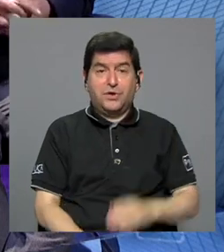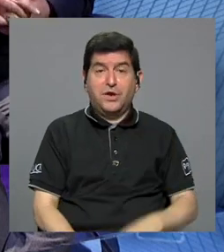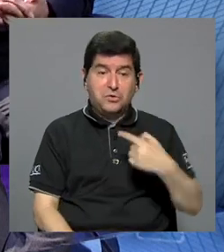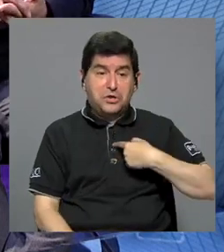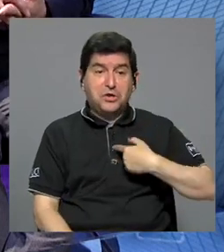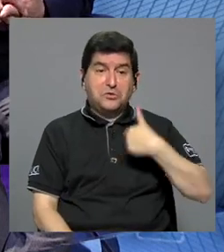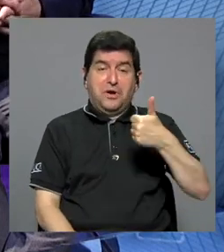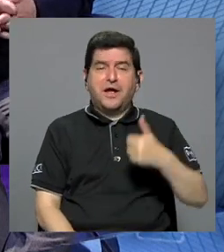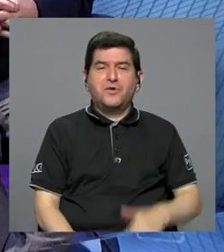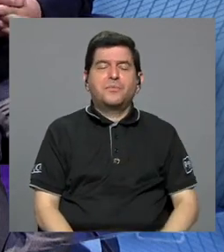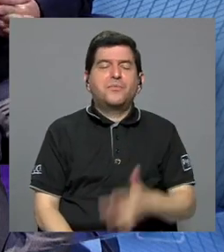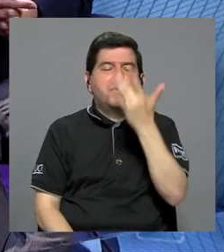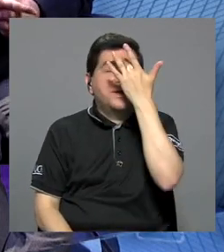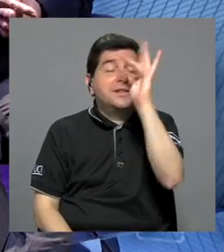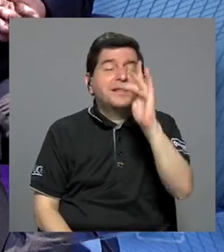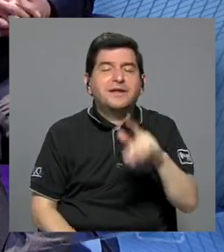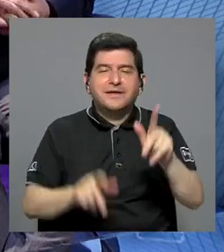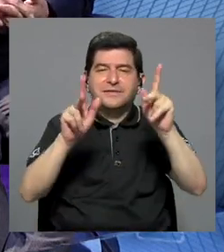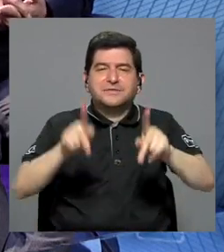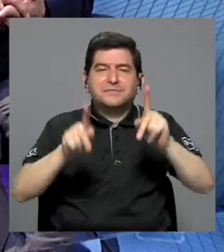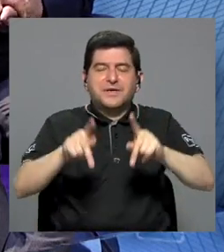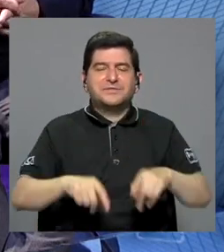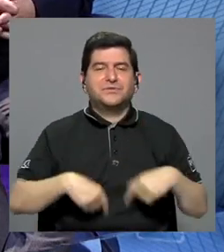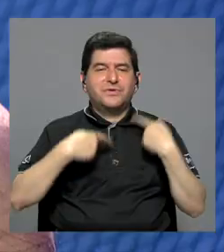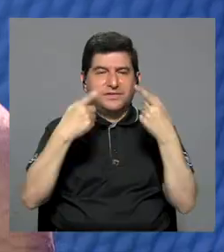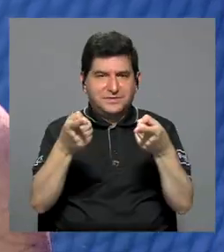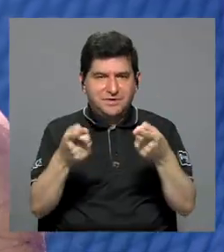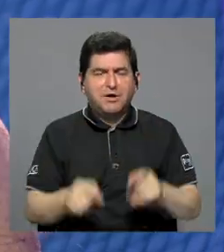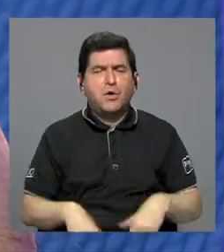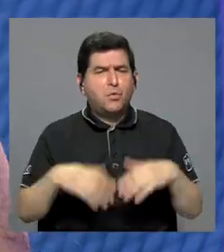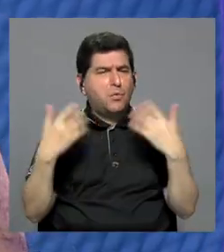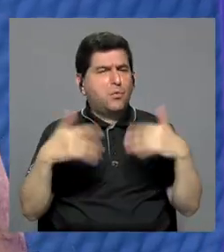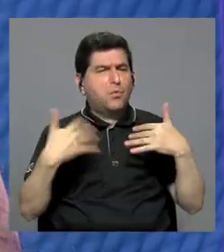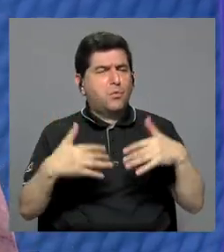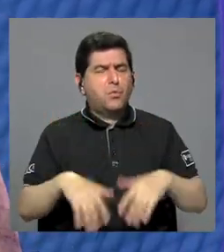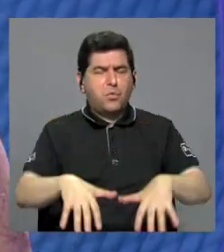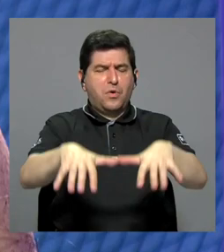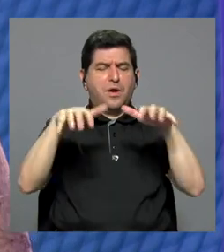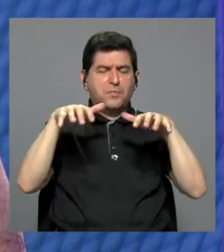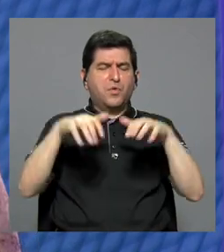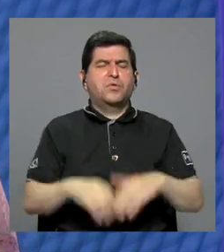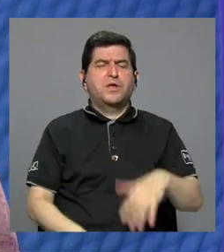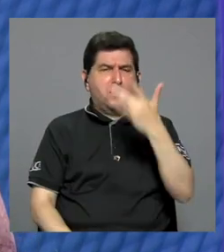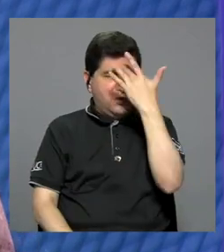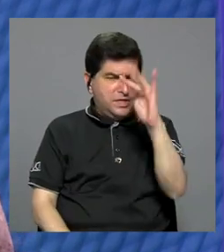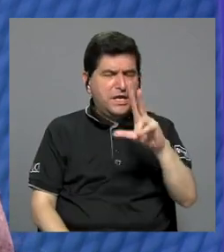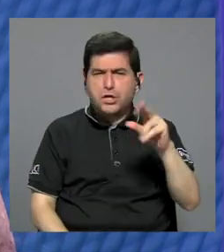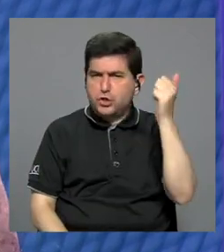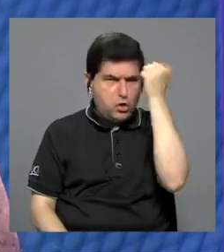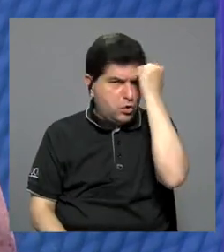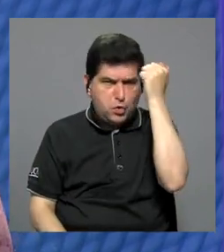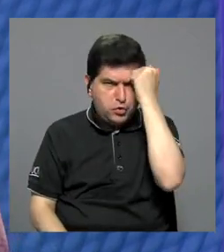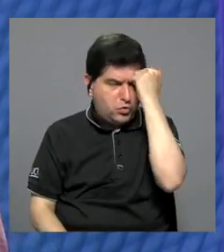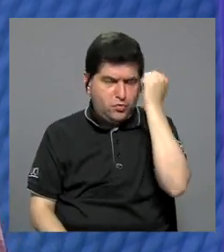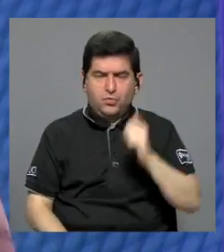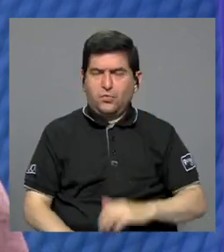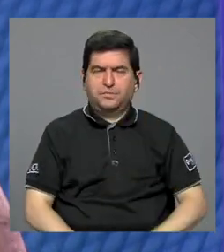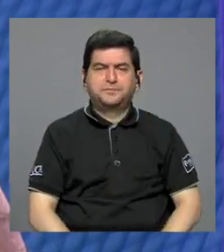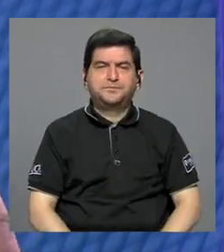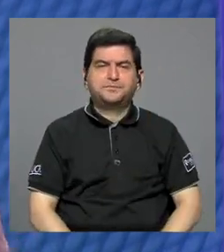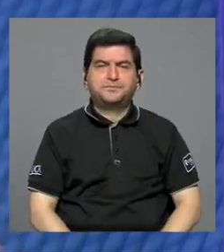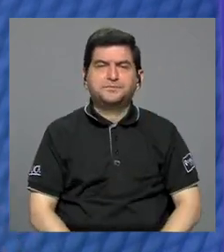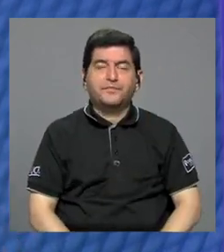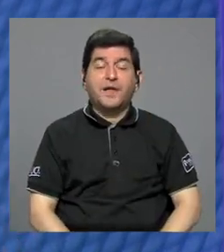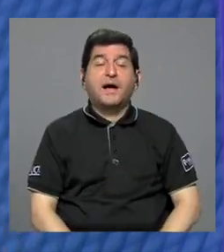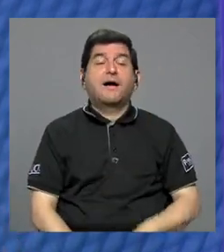creo que voy a ganar, por la inteligencia del público. El público es enormemente inteligente, no es un público tonto. O sea, la gente no es tonta.